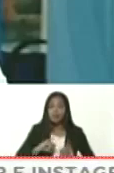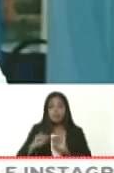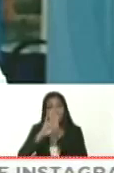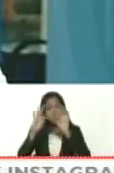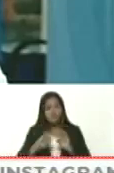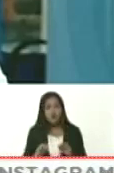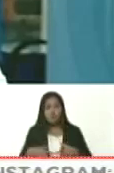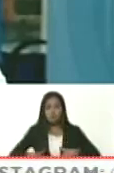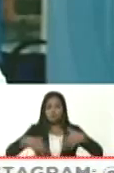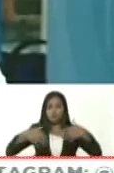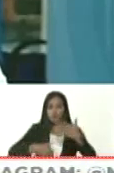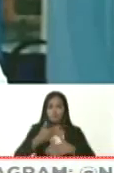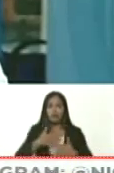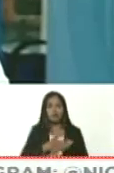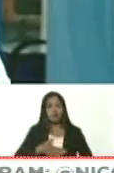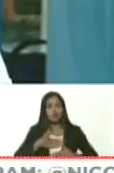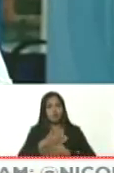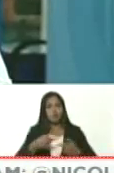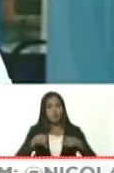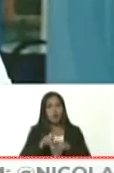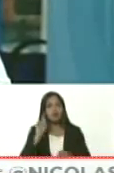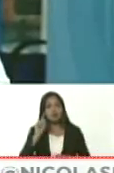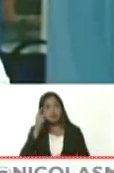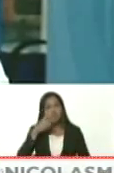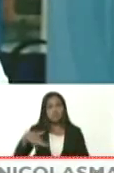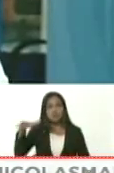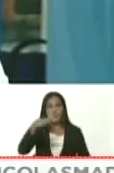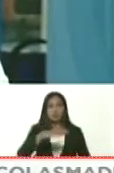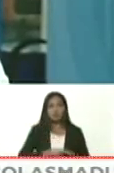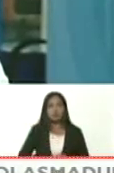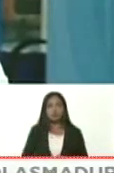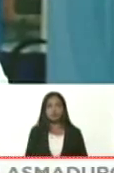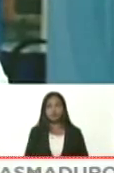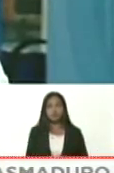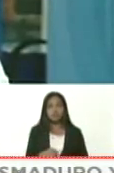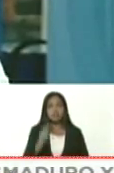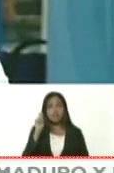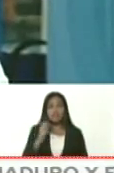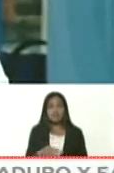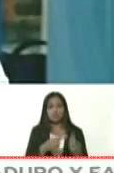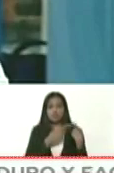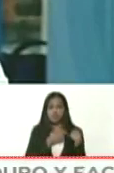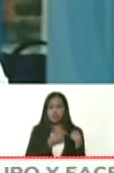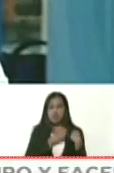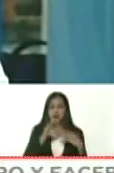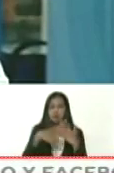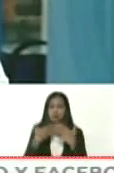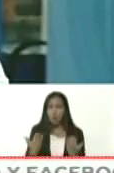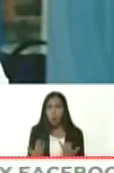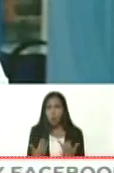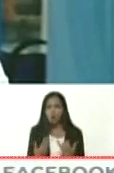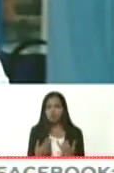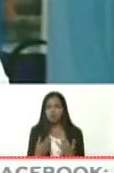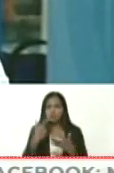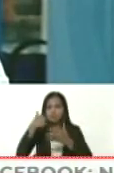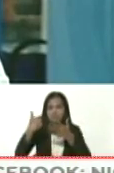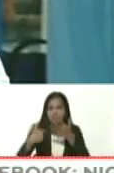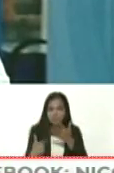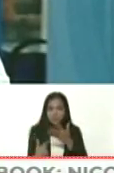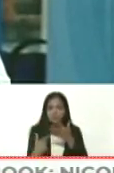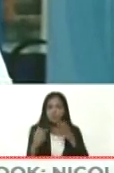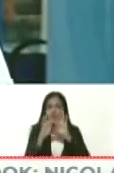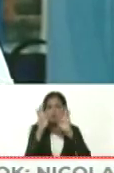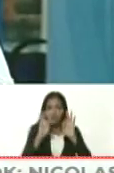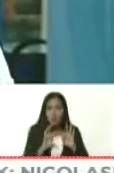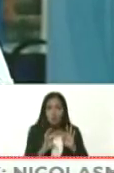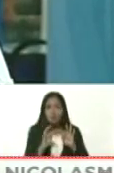nuevas riquezas para satisfacer las necesidades del pueblo. Esta tarea es una tarea estratégica.